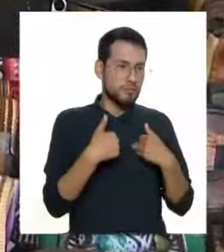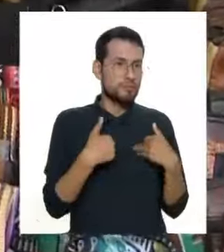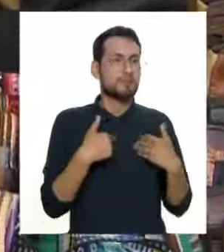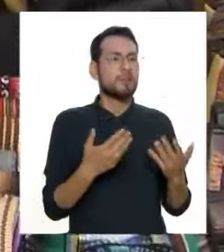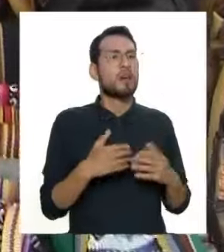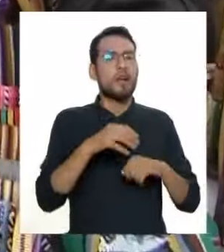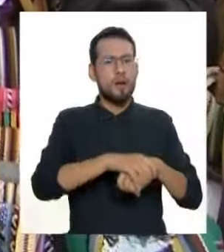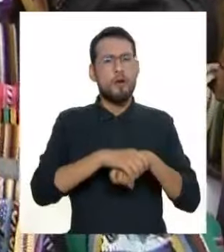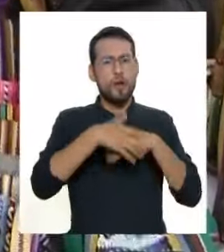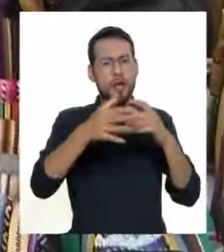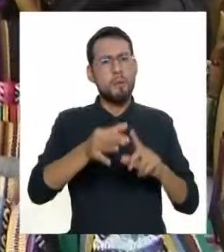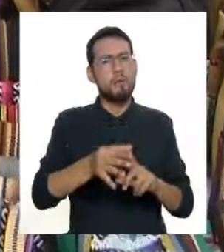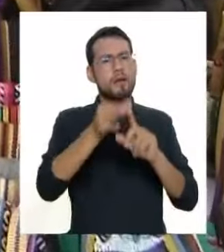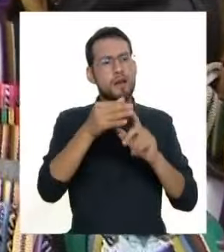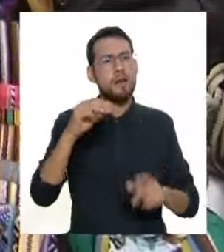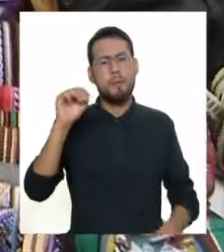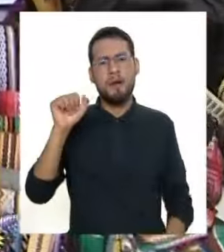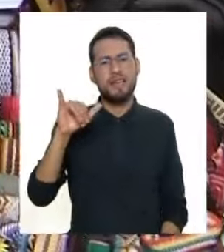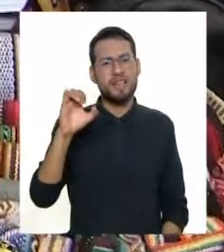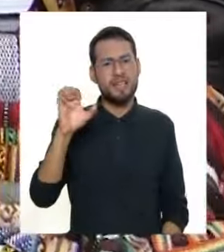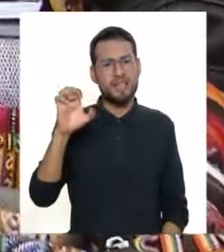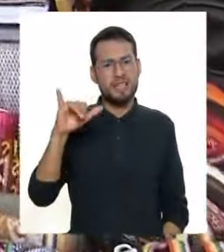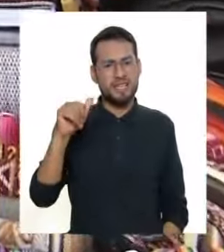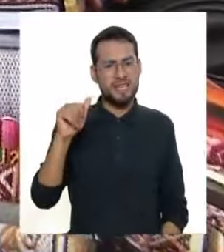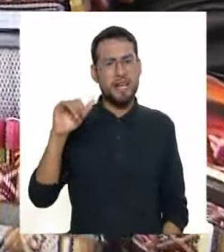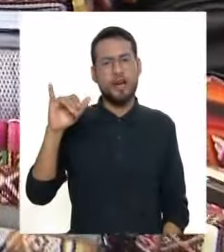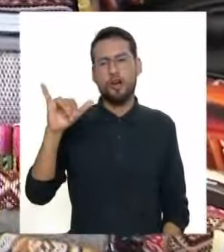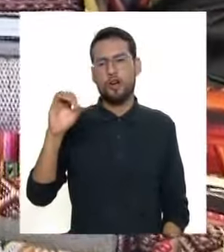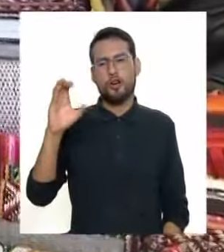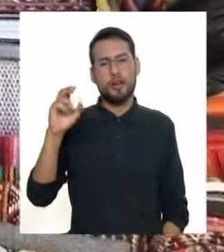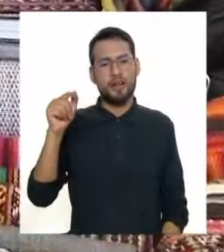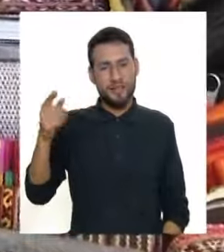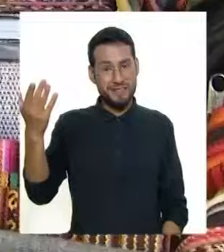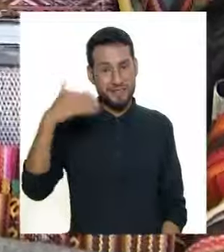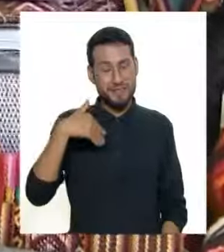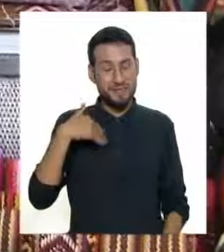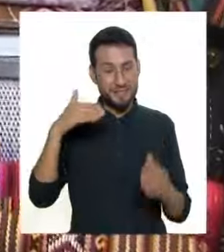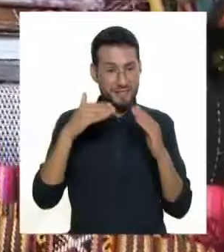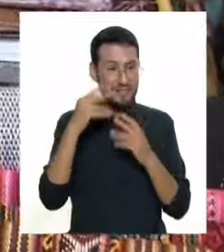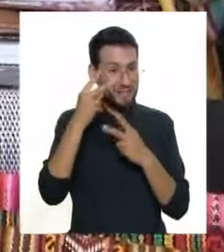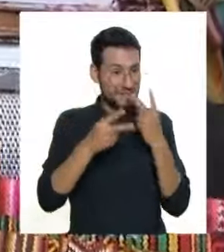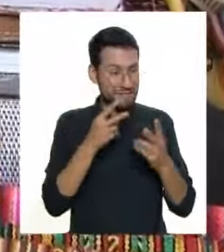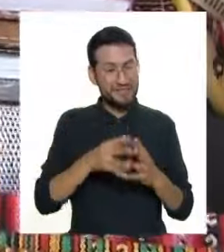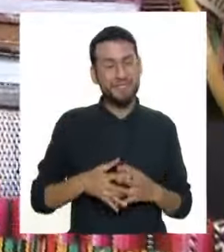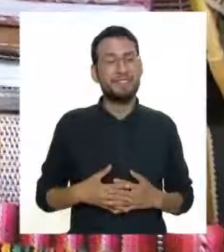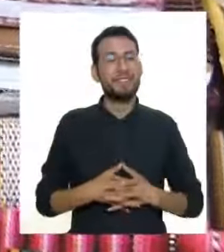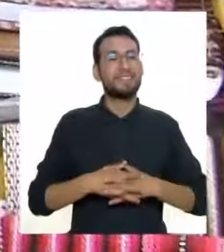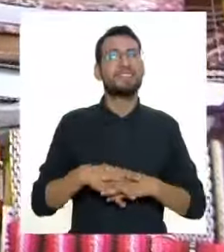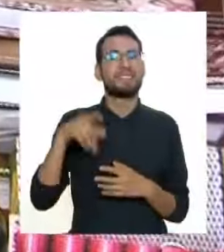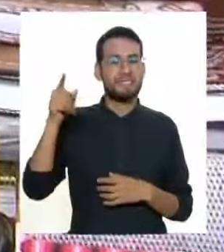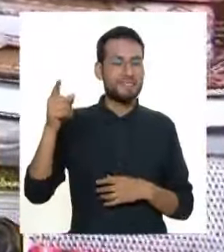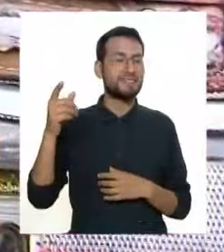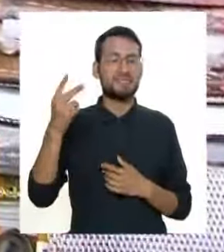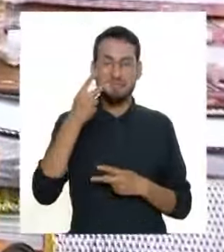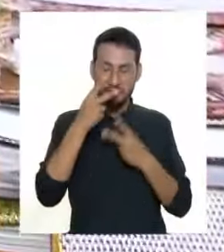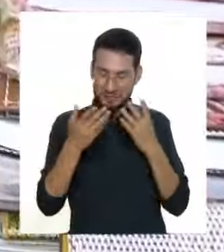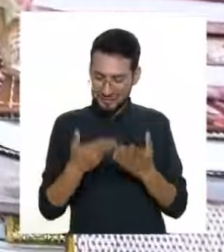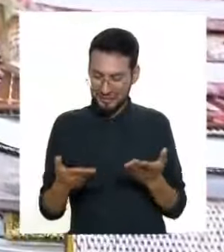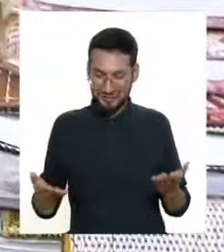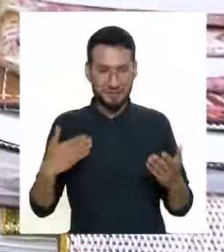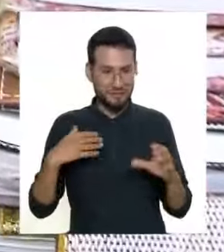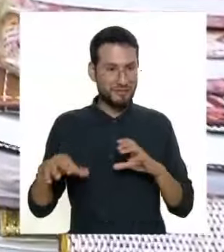un saludo especial para Mayella Yogya, que ha visitado mi humilde casa, ¿no? Y ella ha visto todo